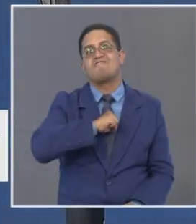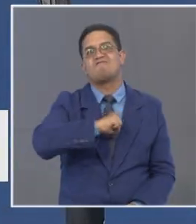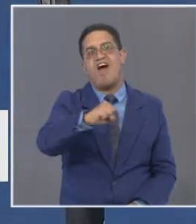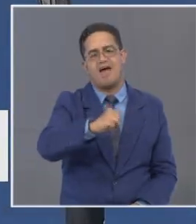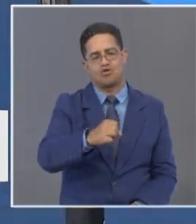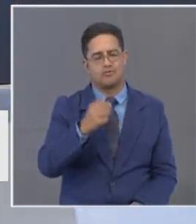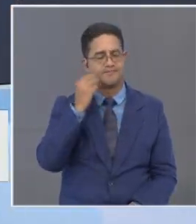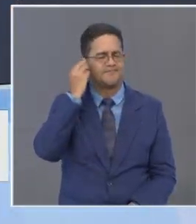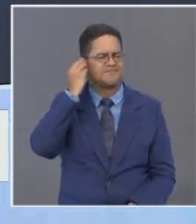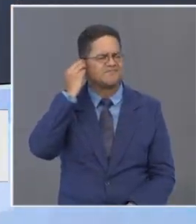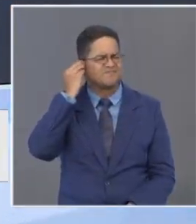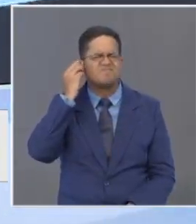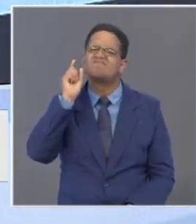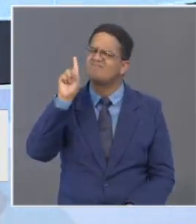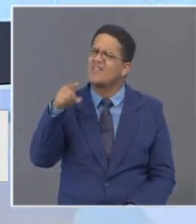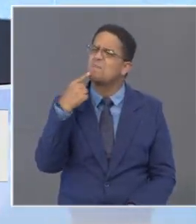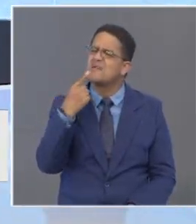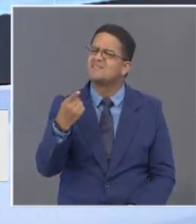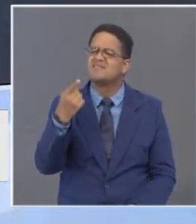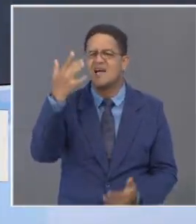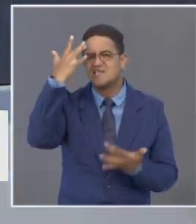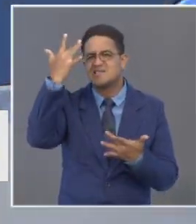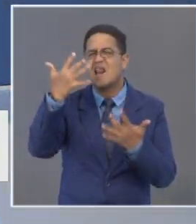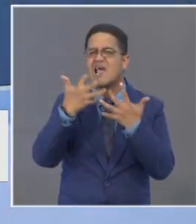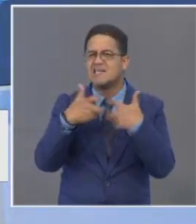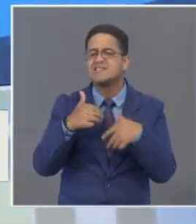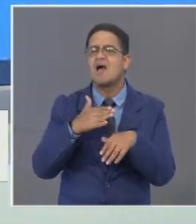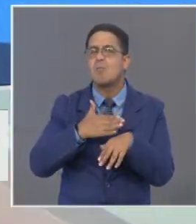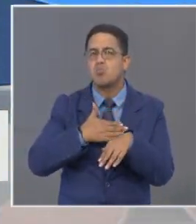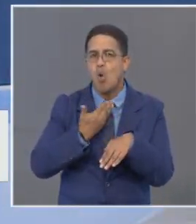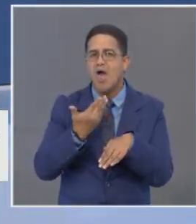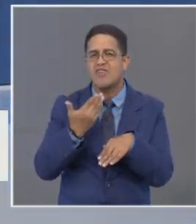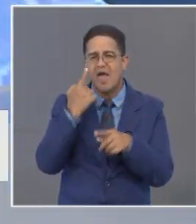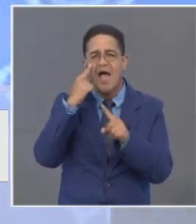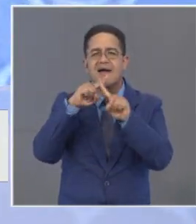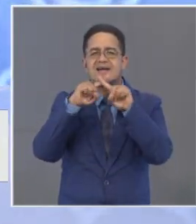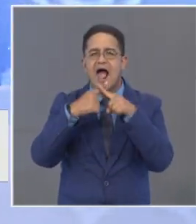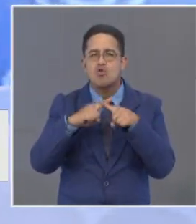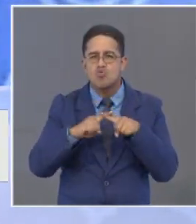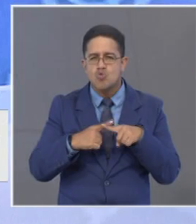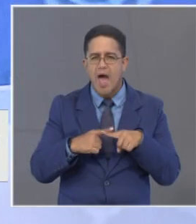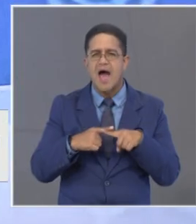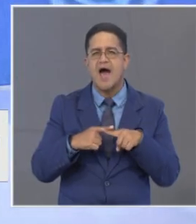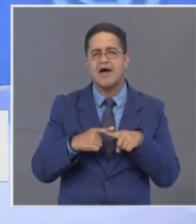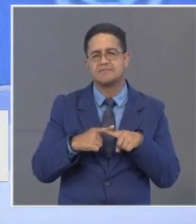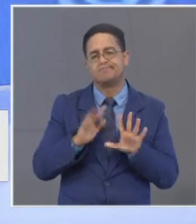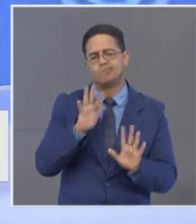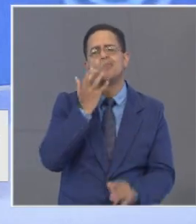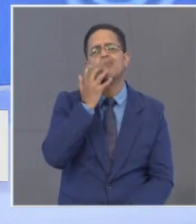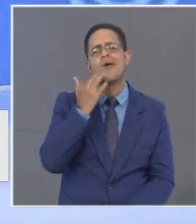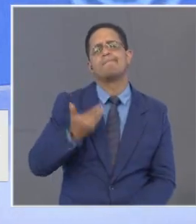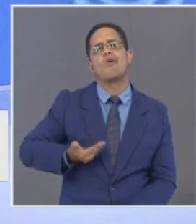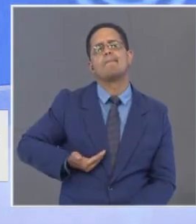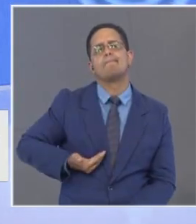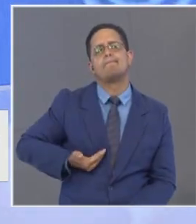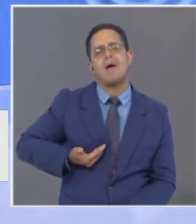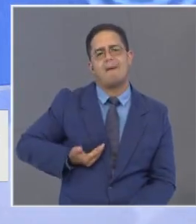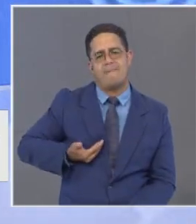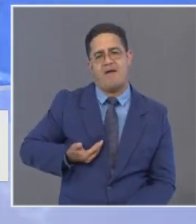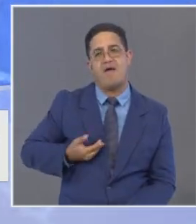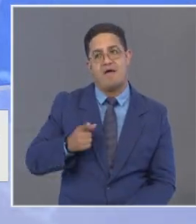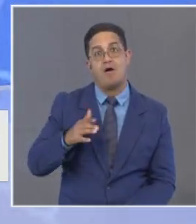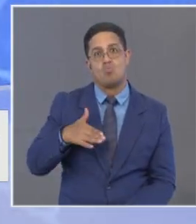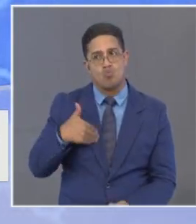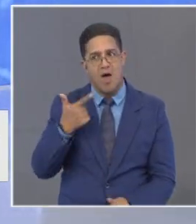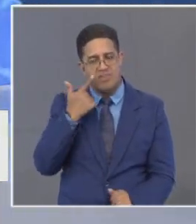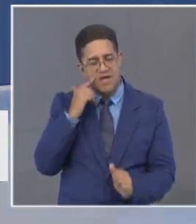habla también de que la inteligencia artificial puede hacer predicciones Sí. por ejemplo, de tumores. En Sí. el caso de las mamas, por ejemplo, Sí. puede predecir, por ejemplo,